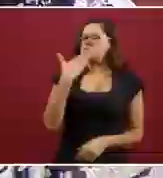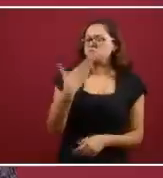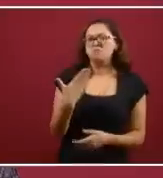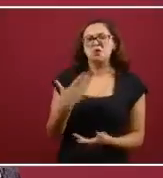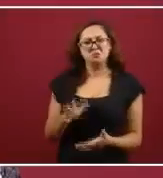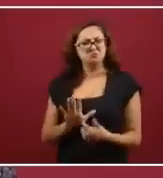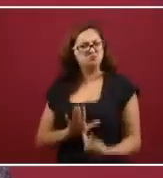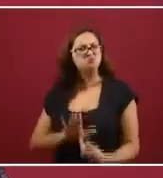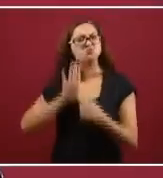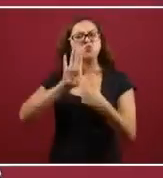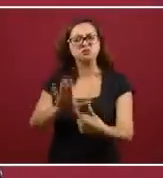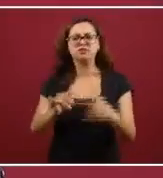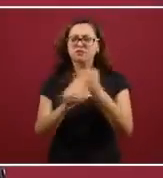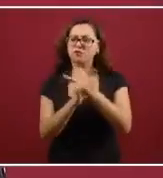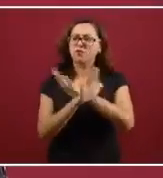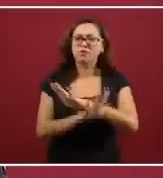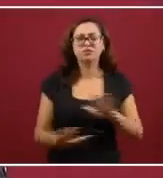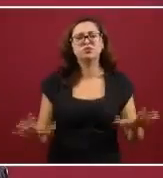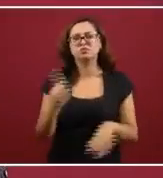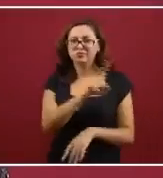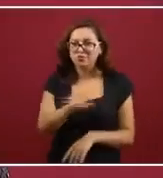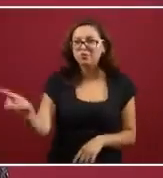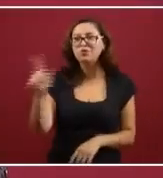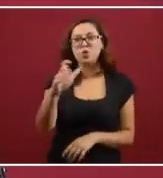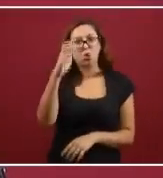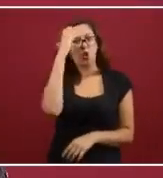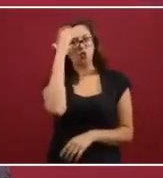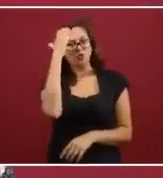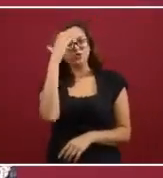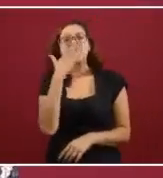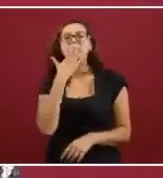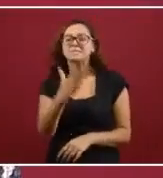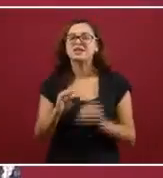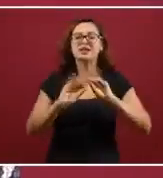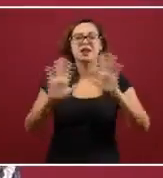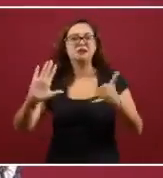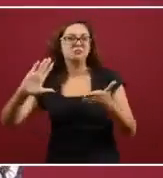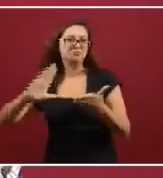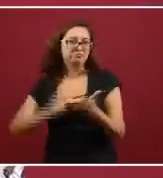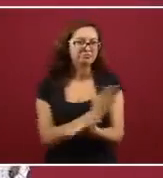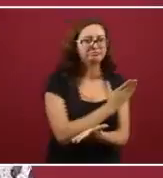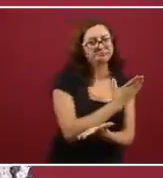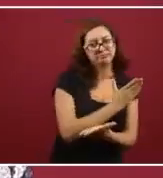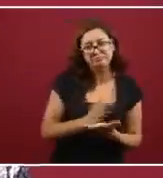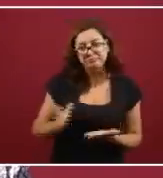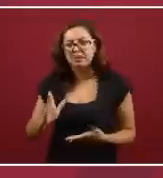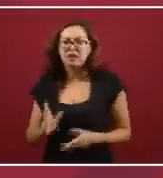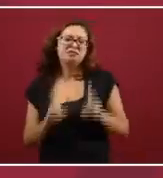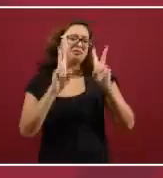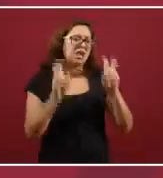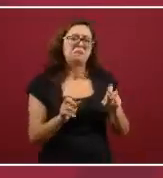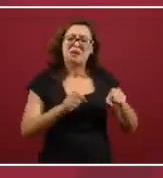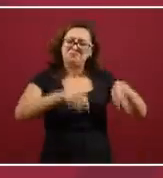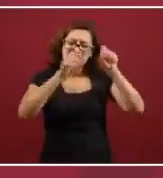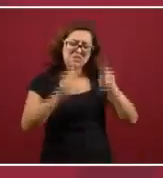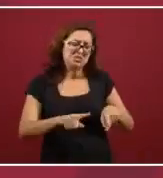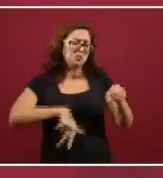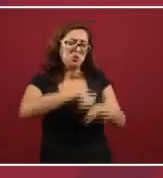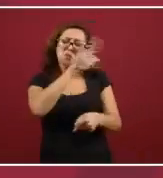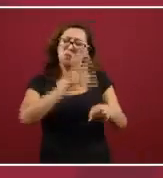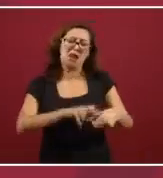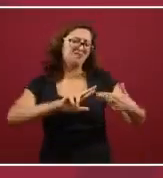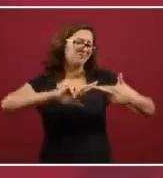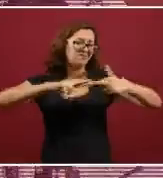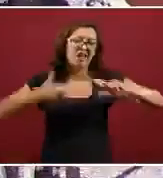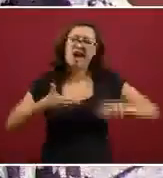porque esto va a seguir pasando y que lo logremos distinguir de cuando es un asunto originado en la relación comercial